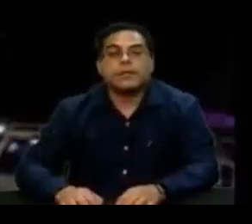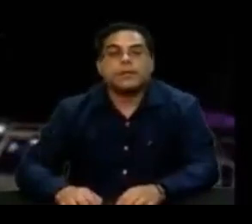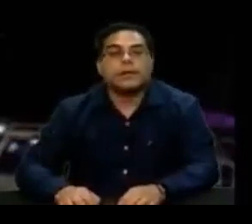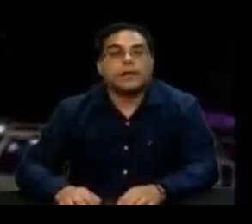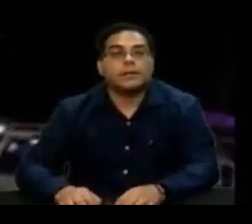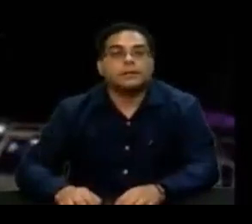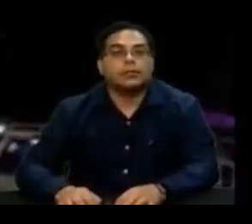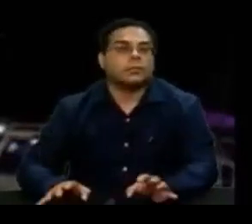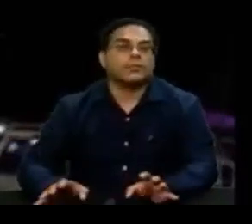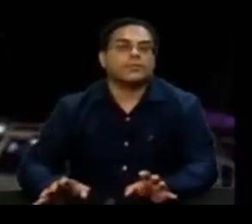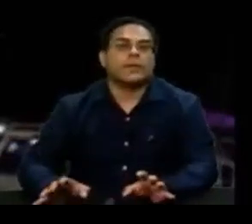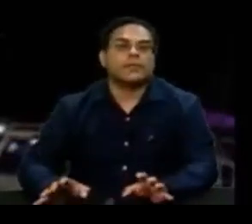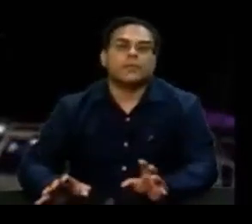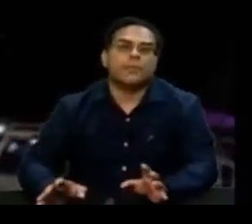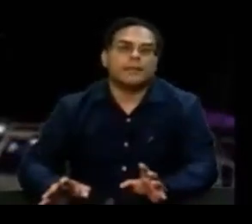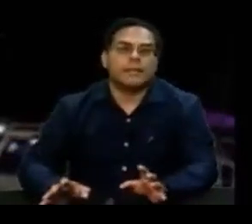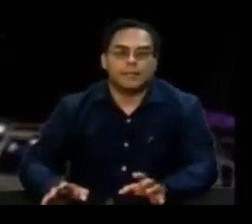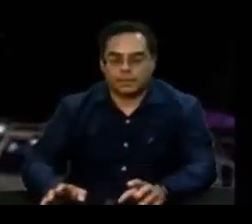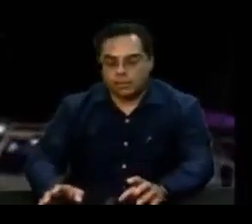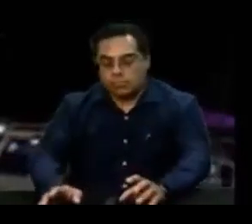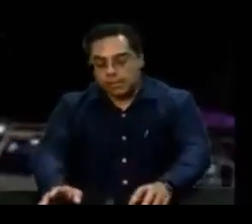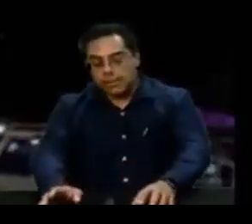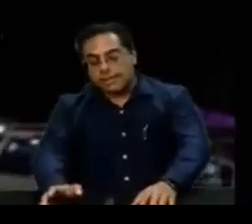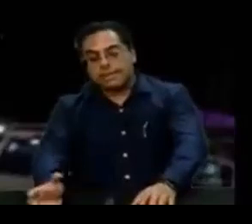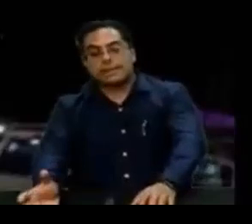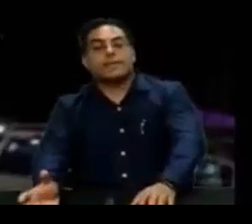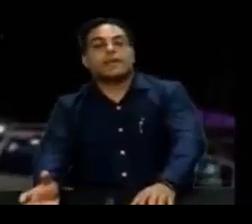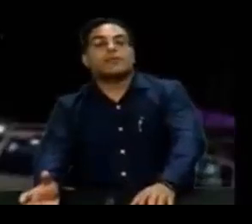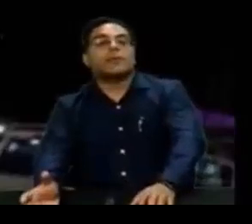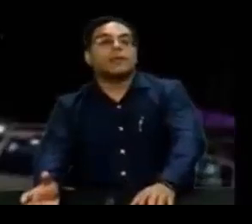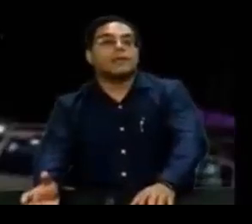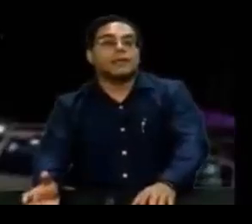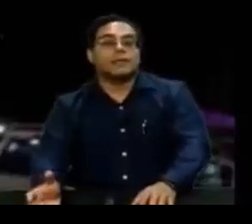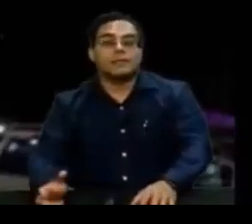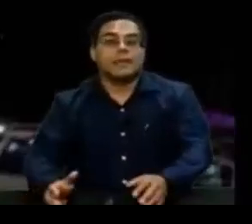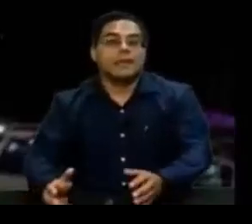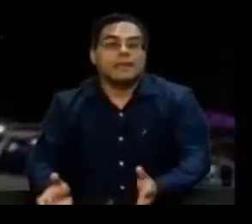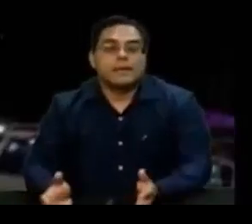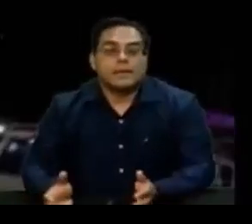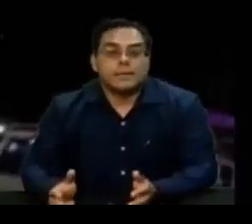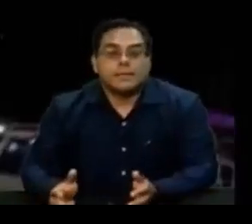ver que hay dos tipos de fijación, básicamente. Una que es la fijación rígida, es decir,